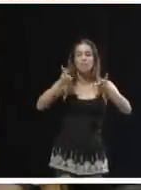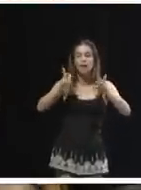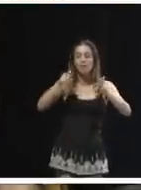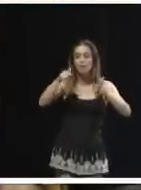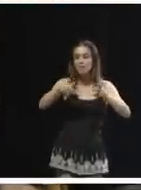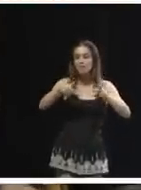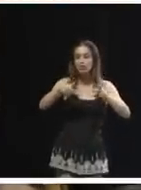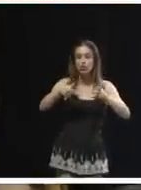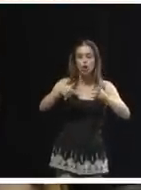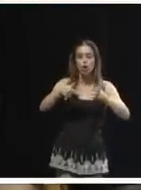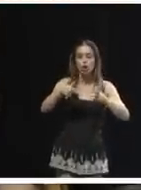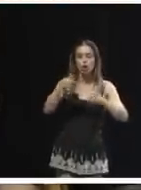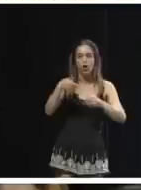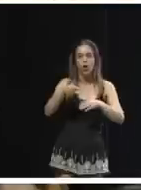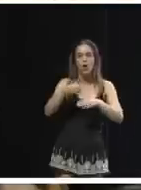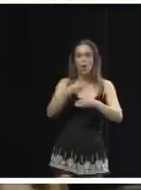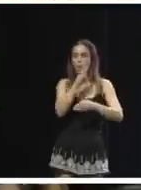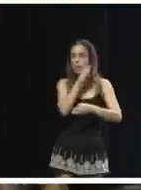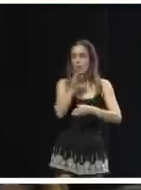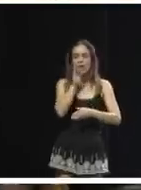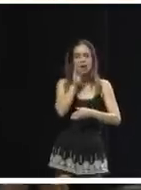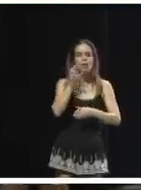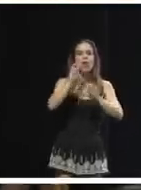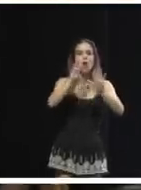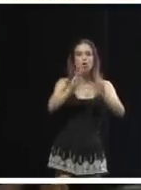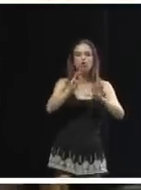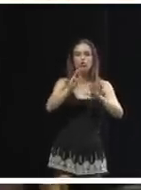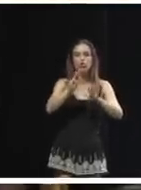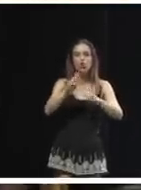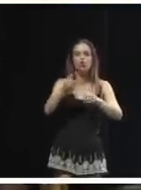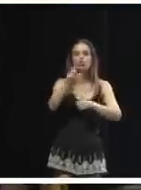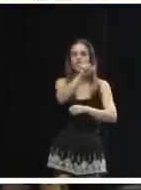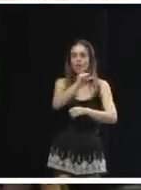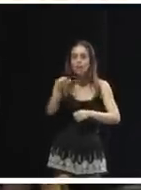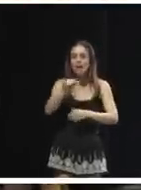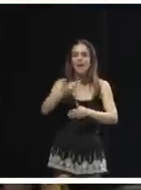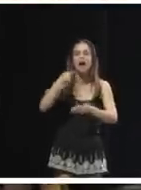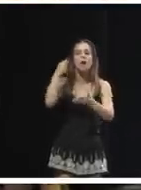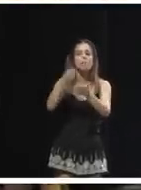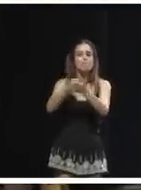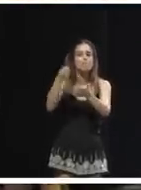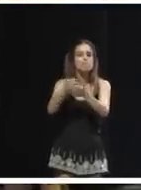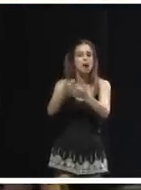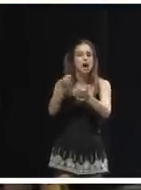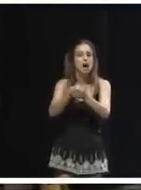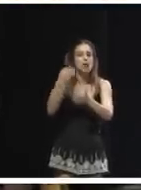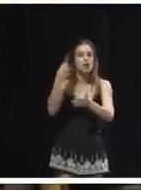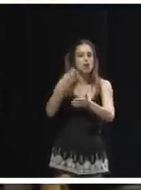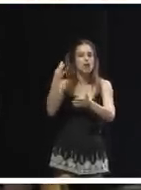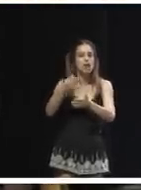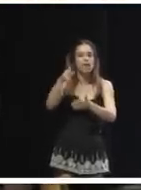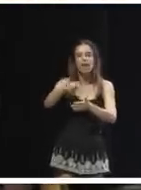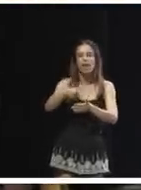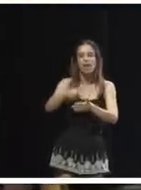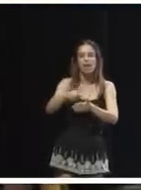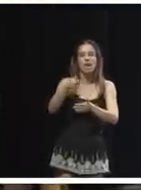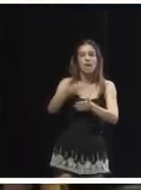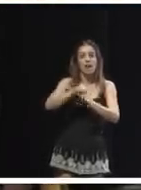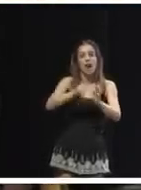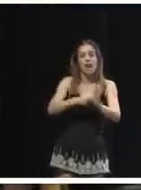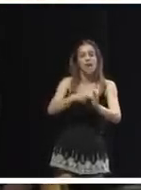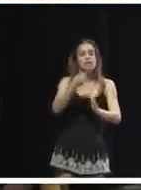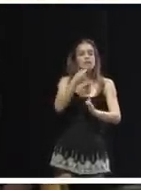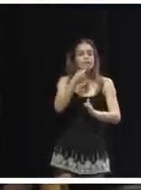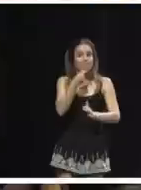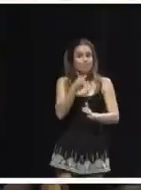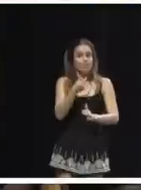de 8 semanas sea retribuido, como exige la directiva sobre conciliación en esta materia.